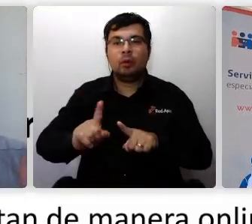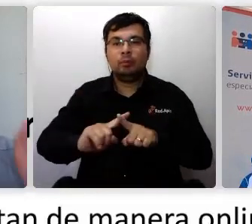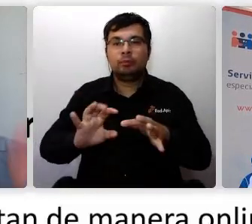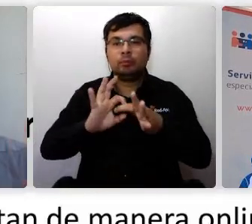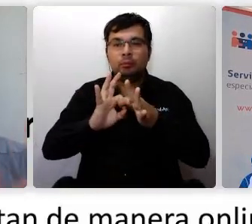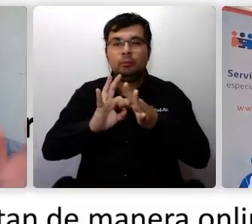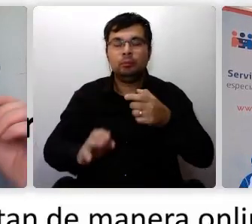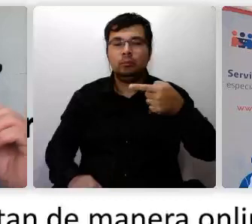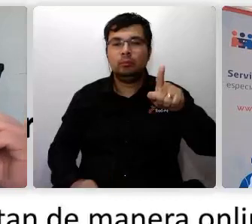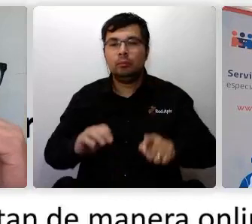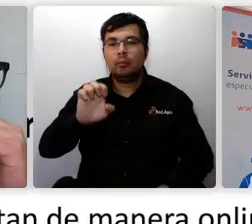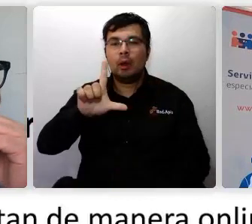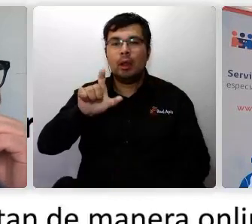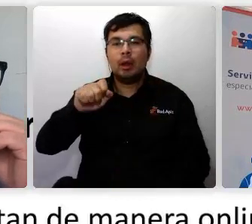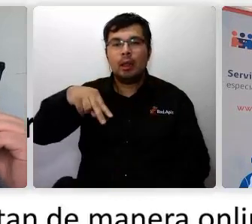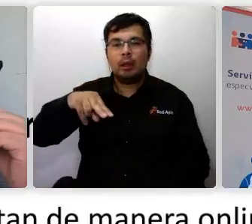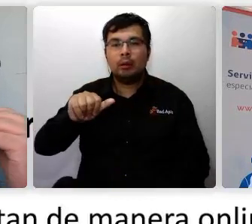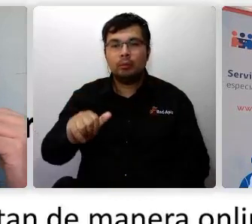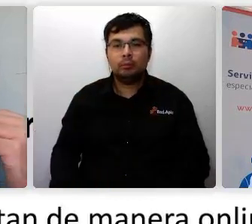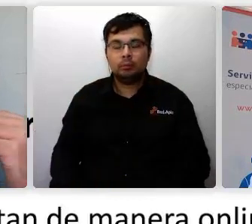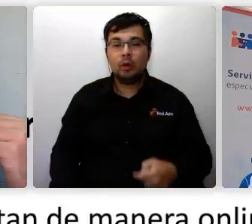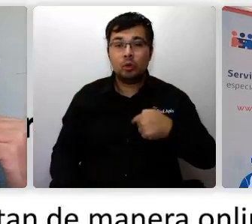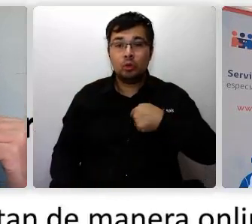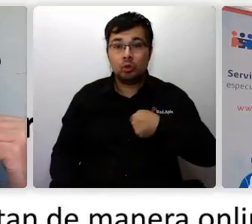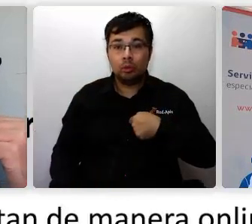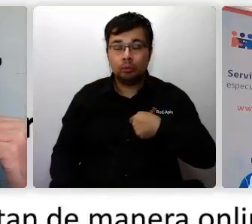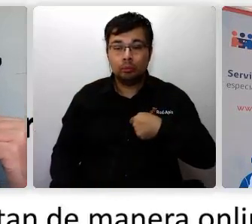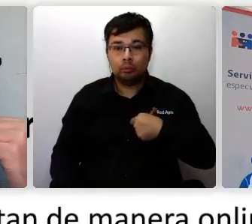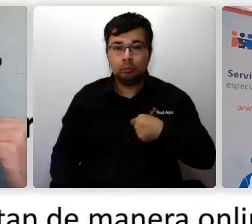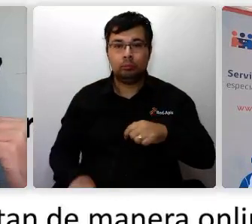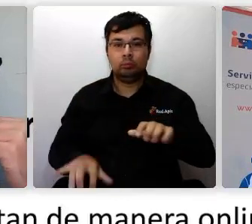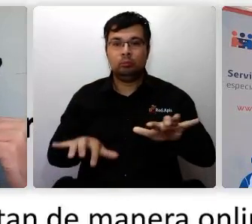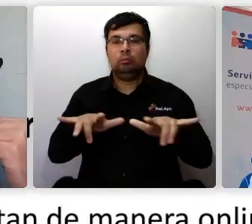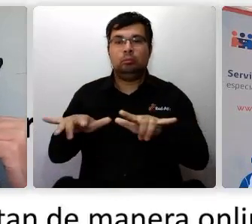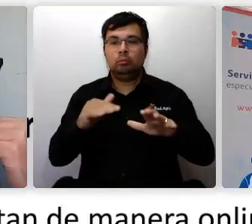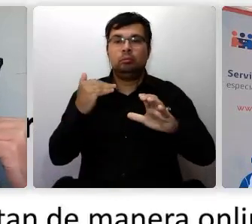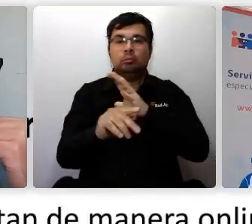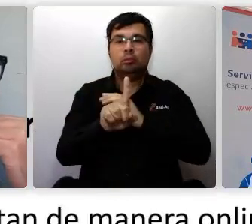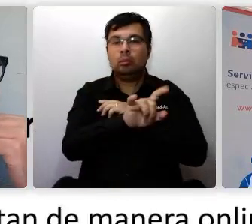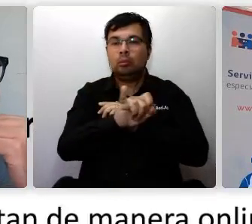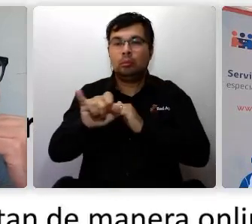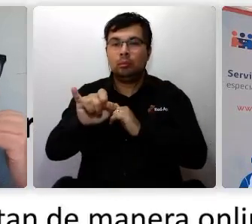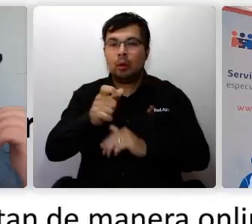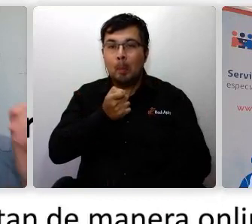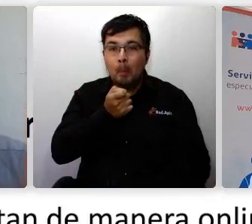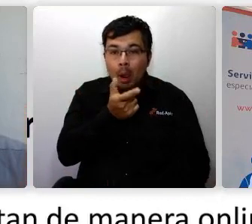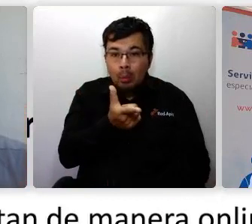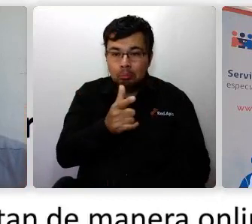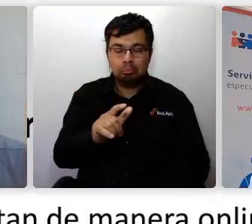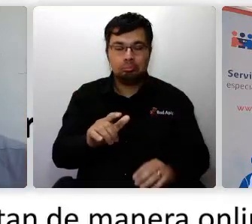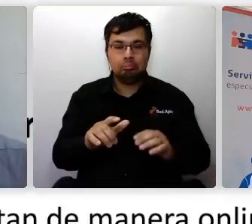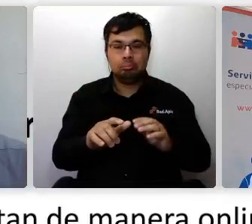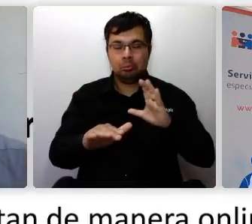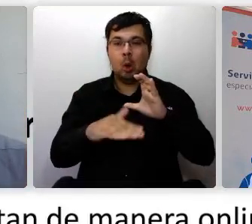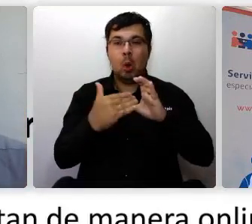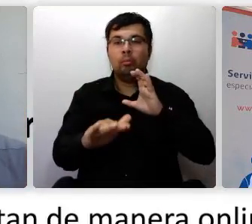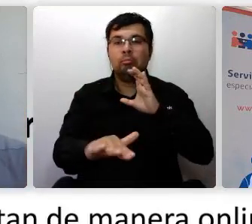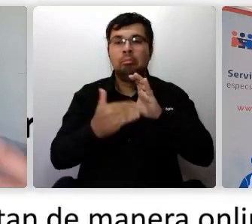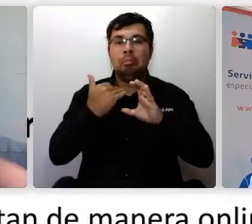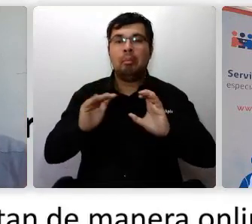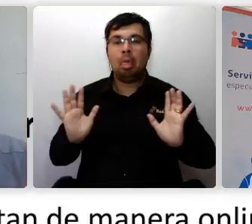Elena Gavitz, gracias Elena, dice, yo he escrito a impuestos internos para hacer denuncia y no me y no me han enviado ningún correo ni información